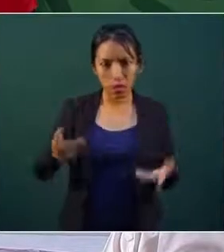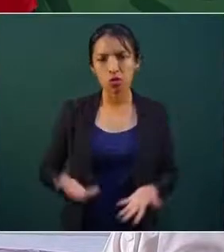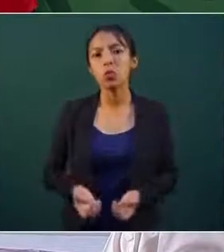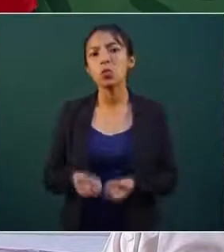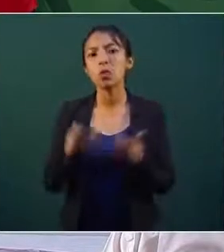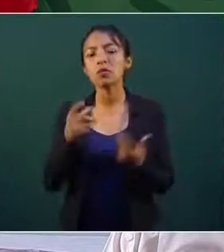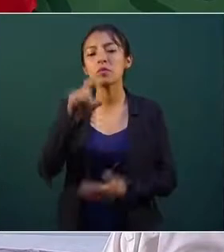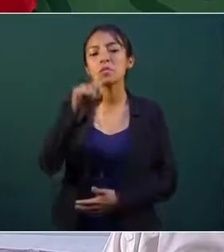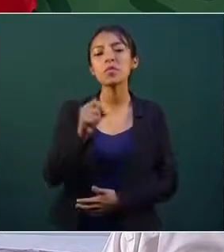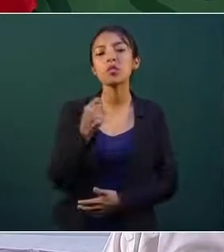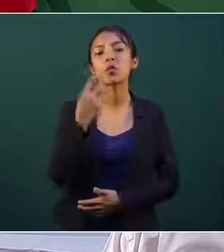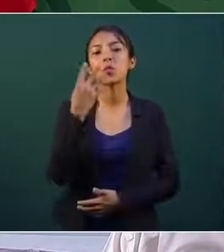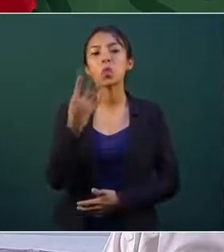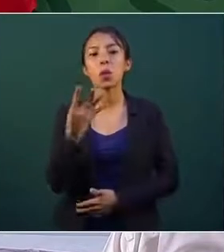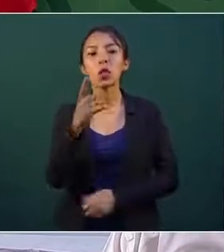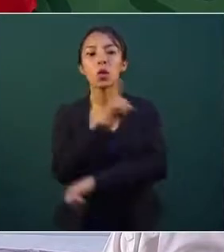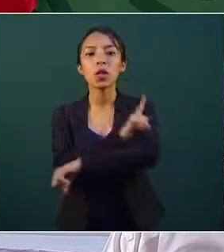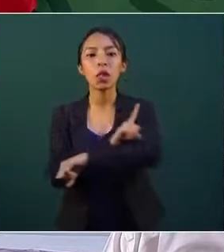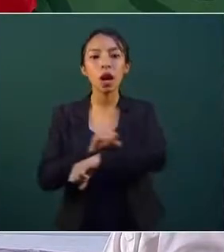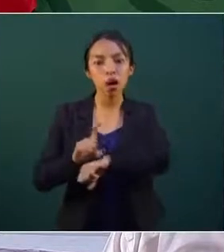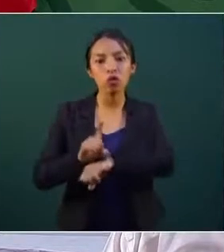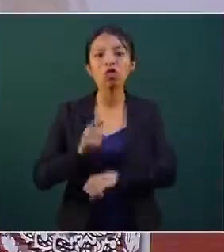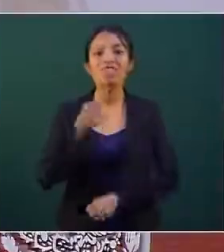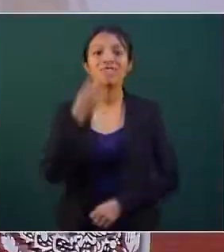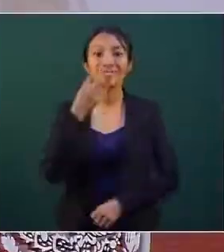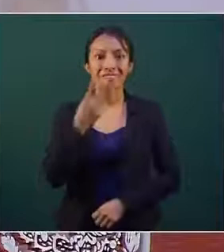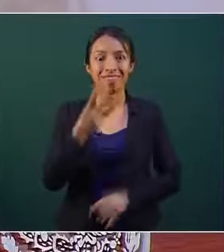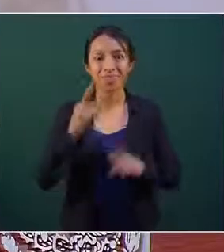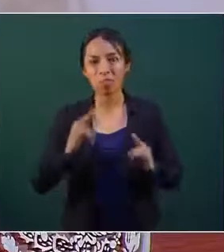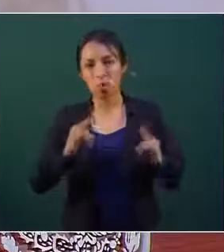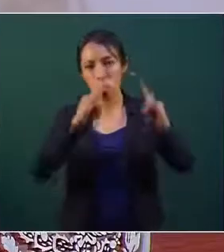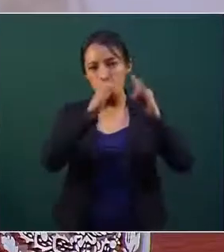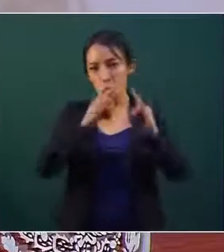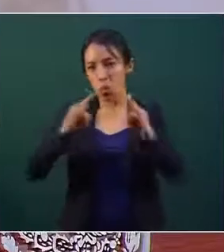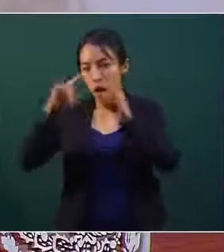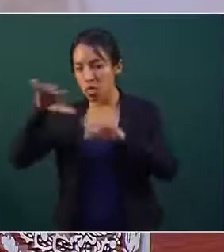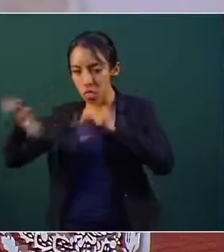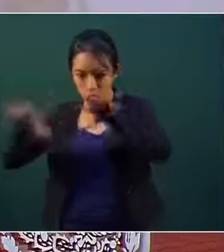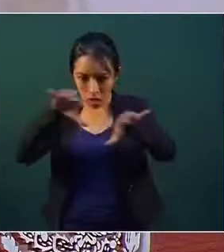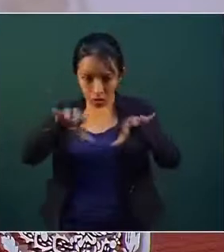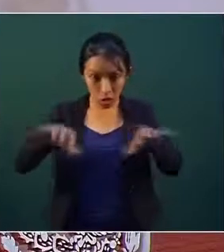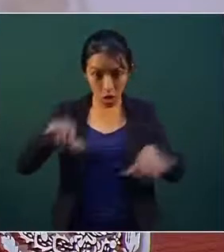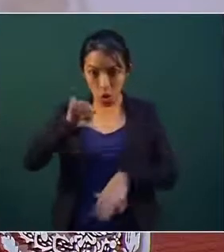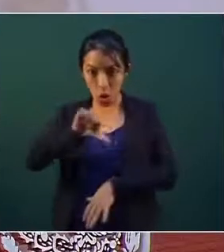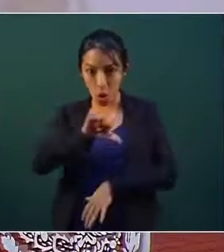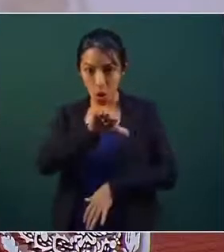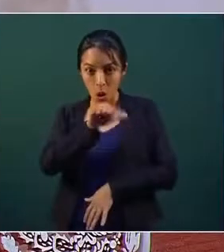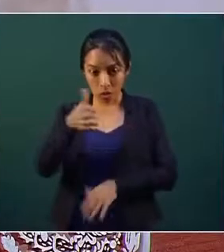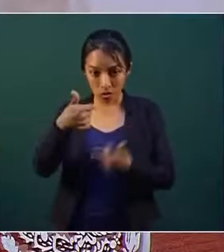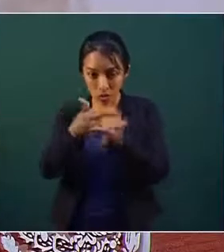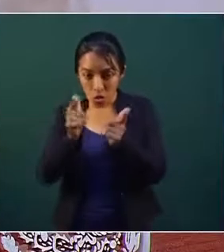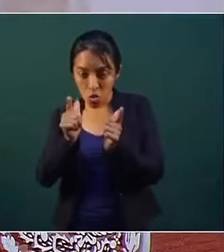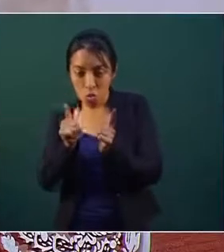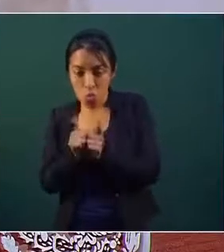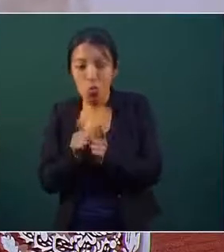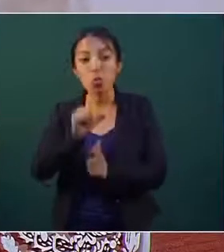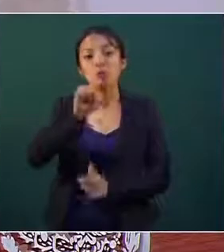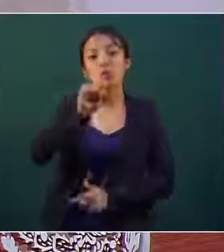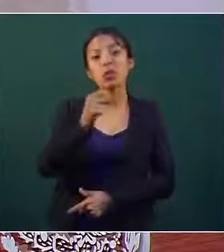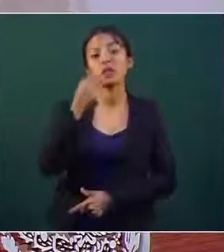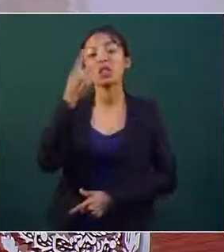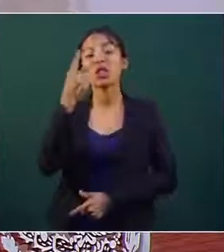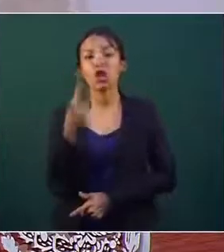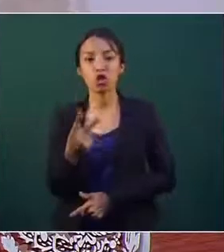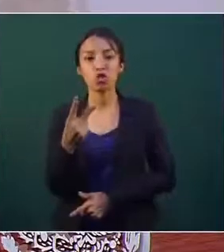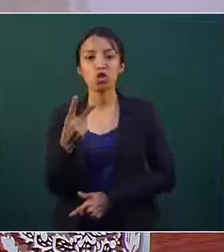24 delegaciones, 3 cuarteles, 11 mandos coordinados, 22 comandancias y